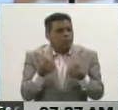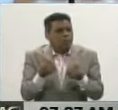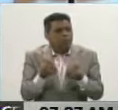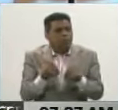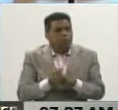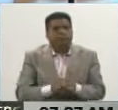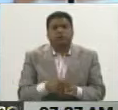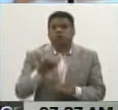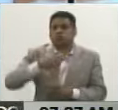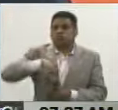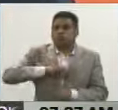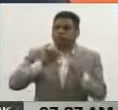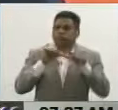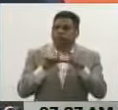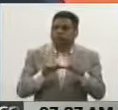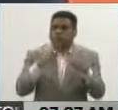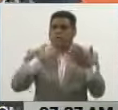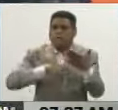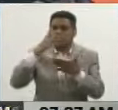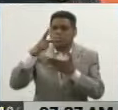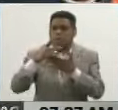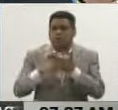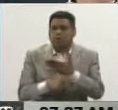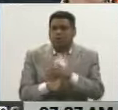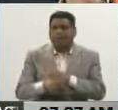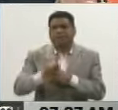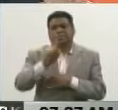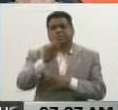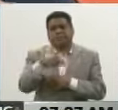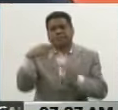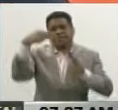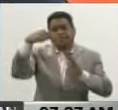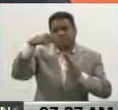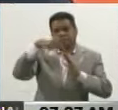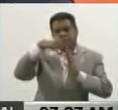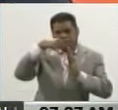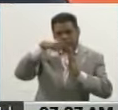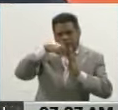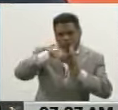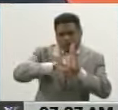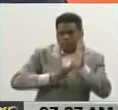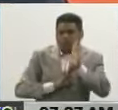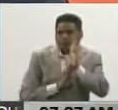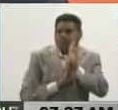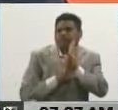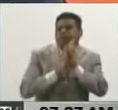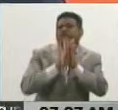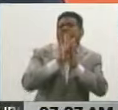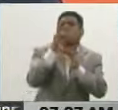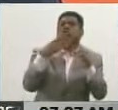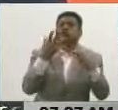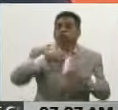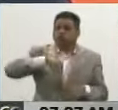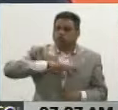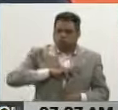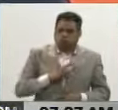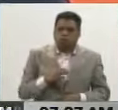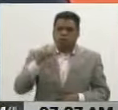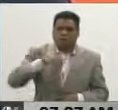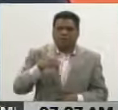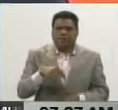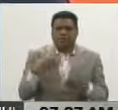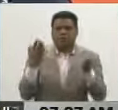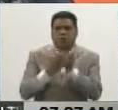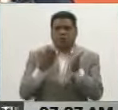estamos manteniendo los programas y además los estamos profundizando en el campo de los trabajadores y trabajadoras de la educación.